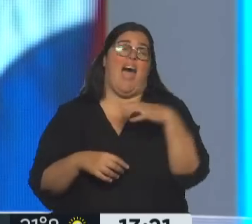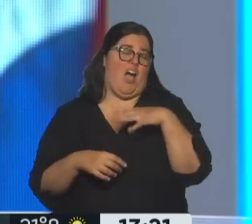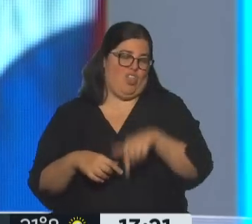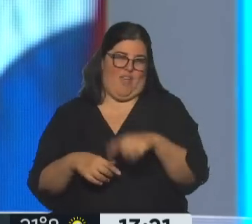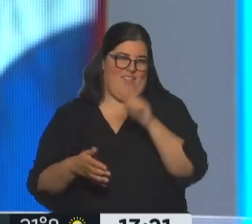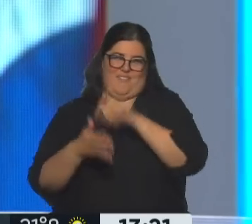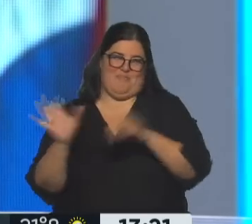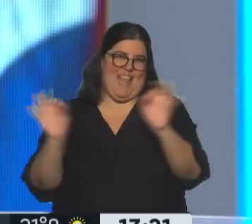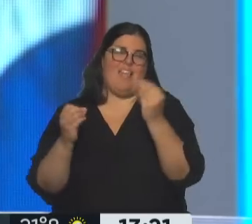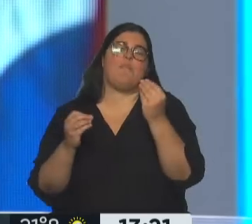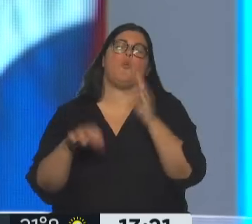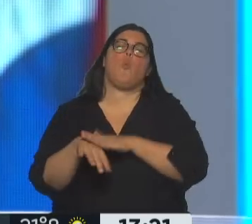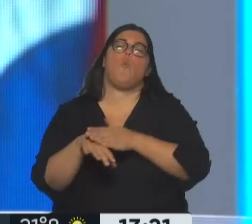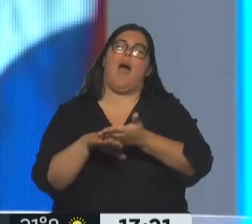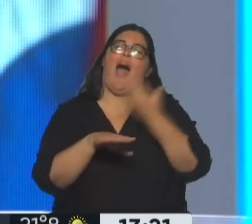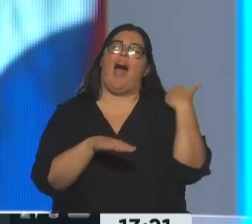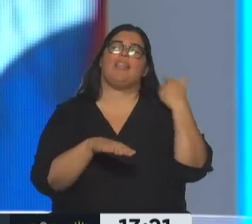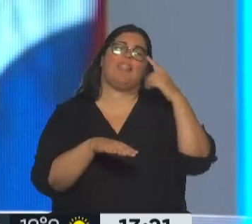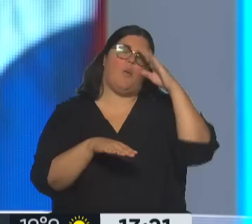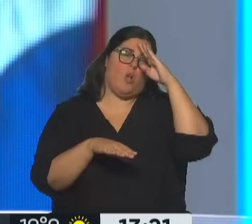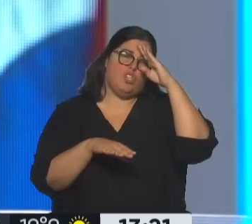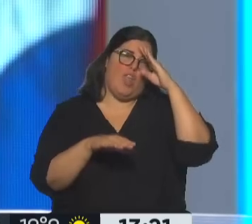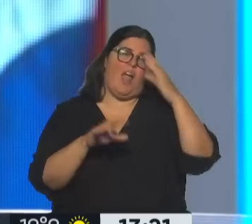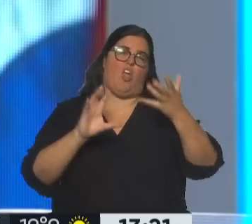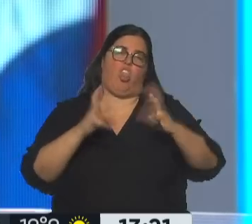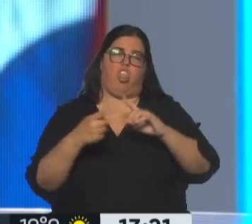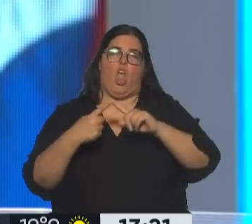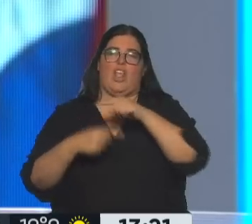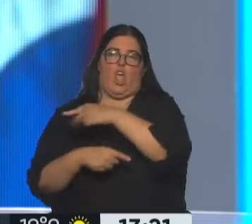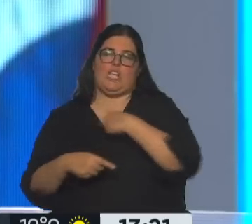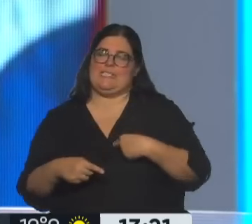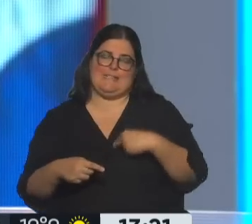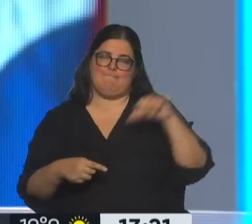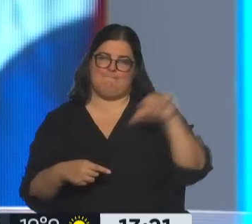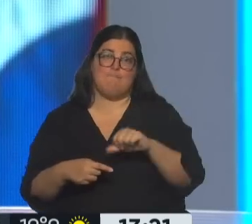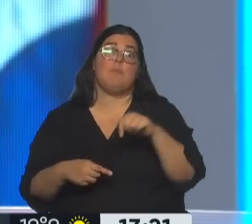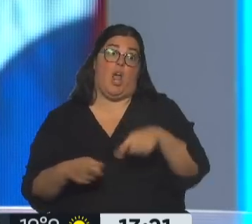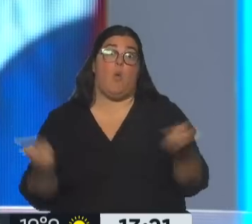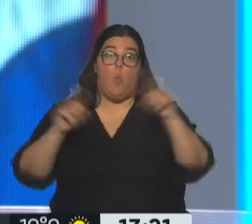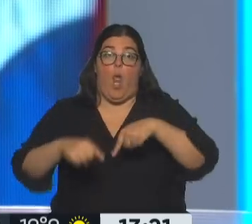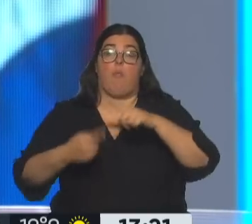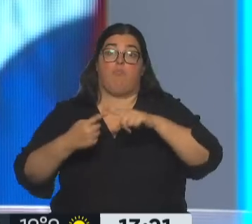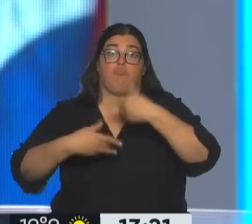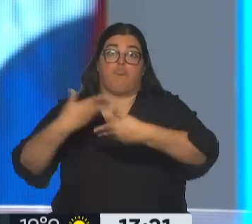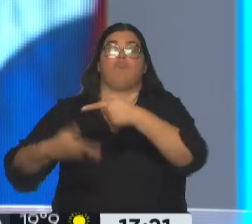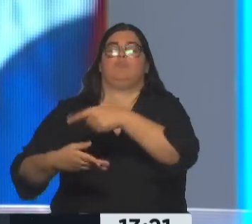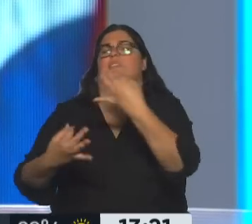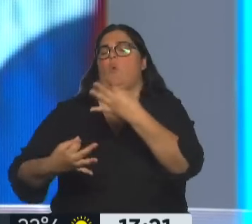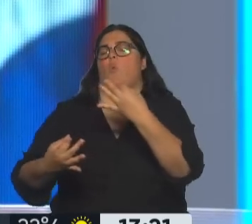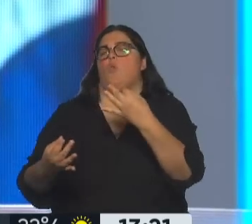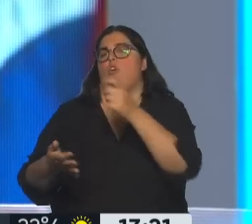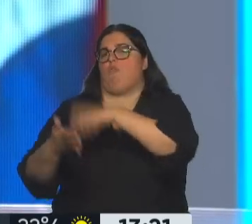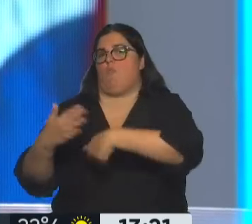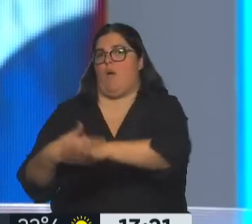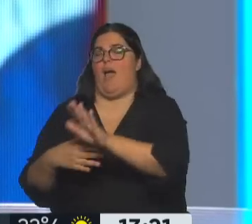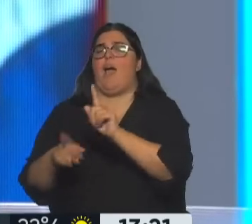deterioro que dejó Bolsonaro en el vínculo de Brasil-China, pero que es inminente y que va a traer, por supuesto, otra tormenta, otra nube en